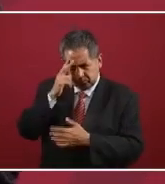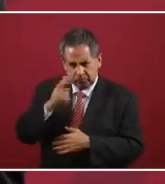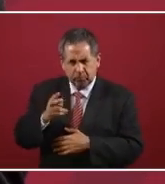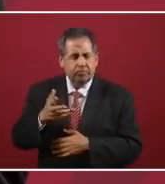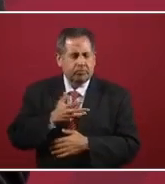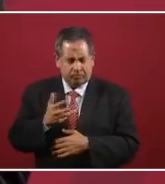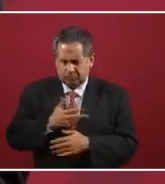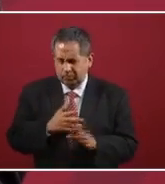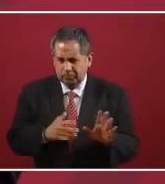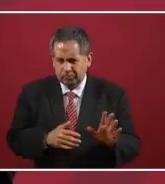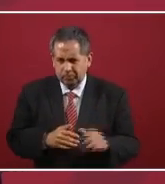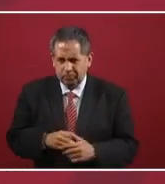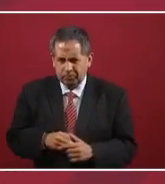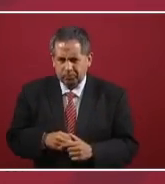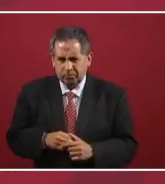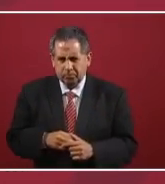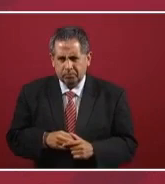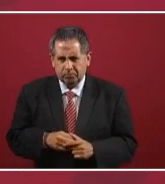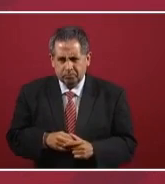tienen